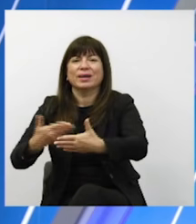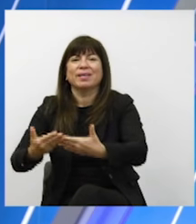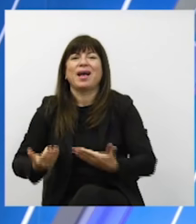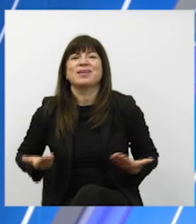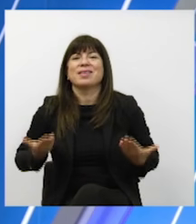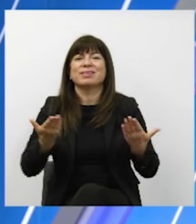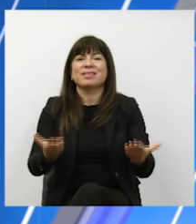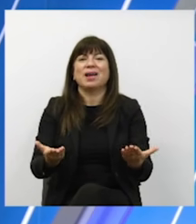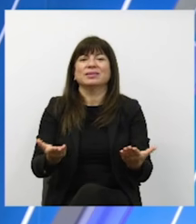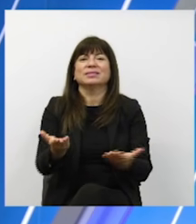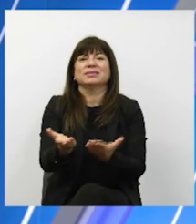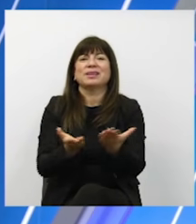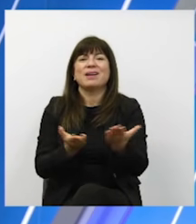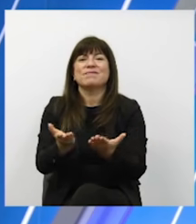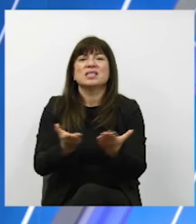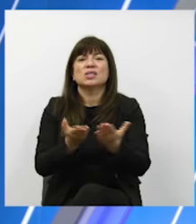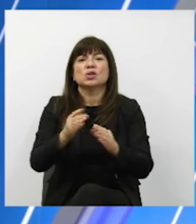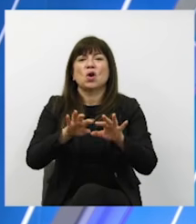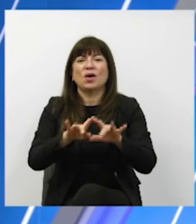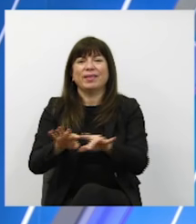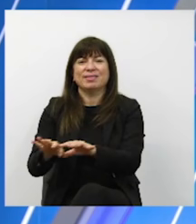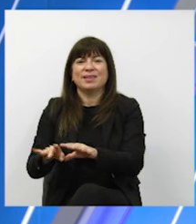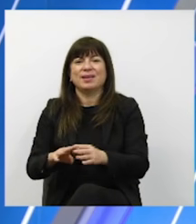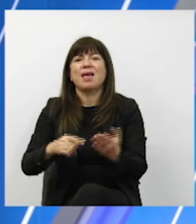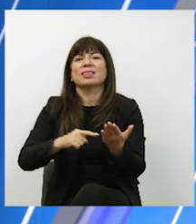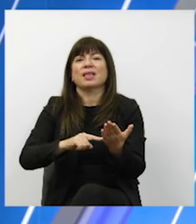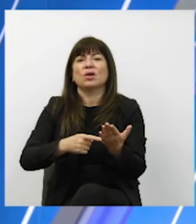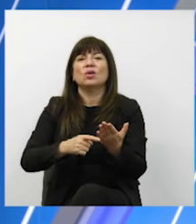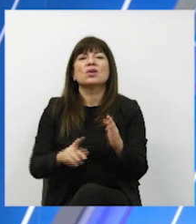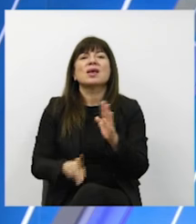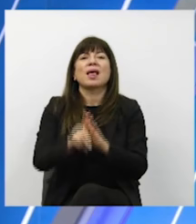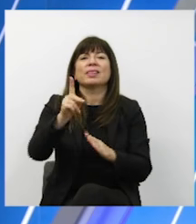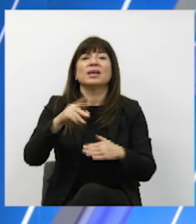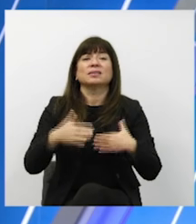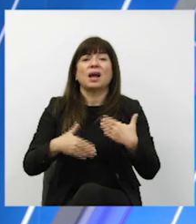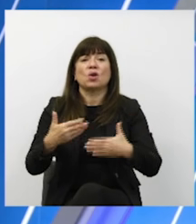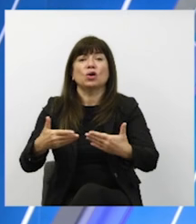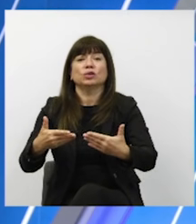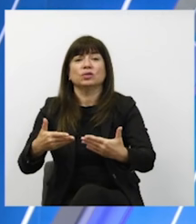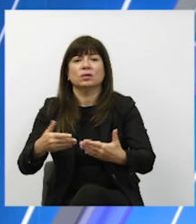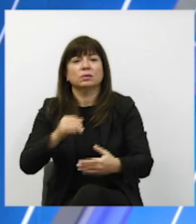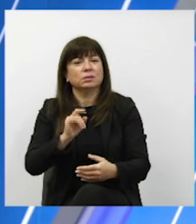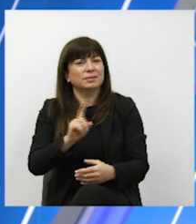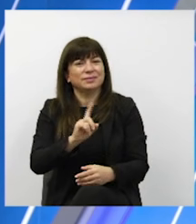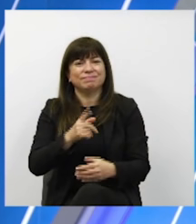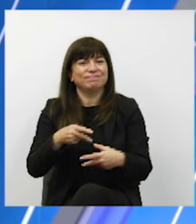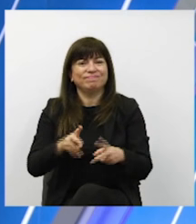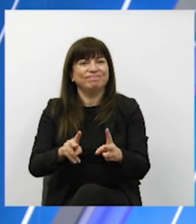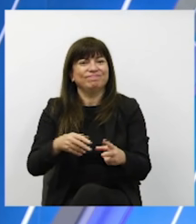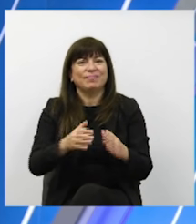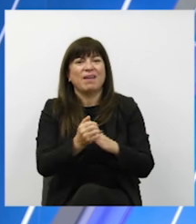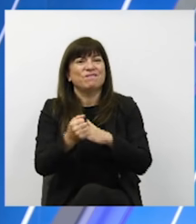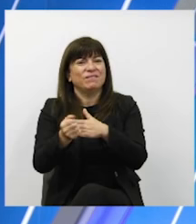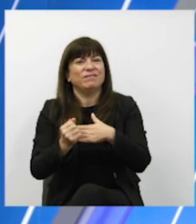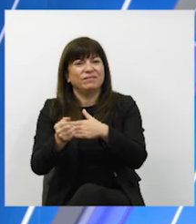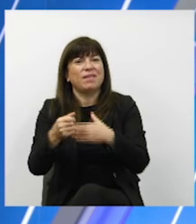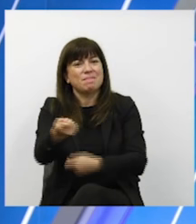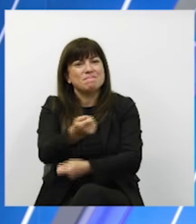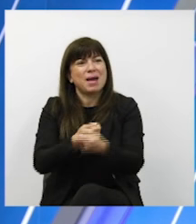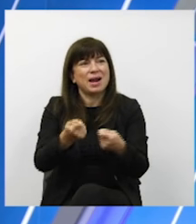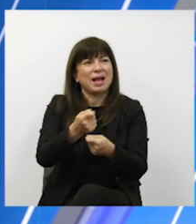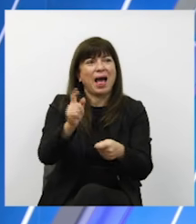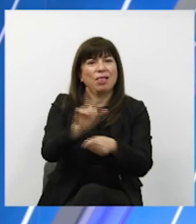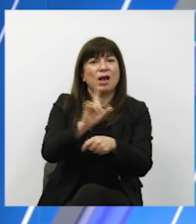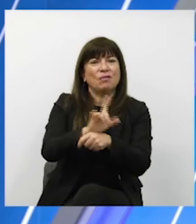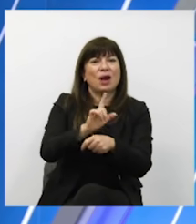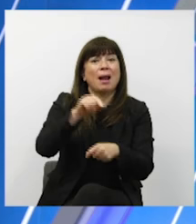servicios remotamente a través de la tecnología que se ha ido desarrollando. Yo creo que si no permitimos la flexibilidad en el mercado laboral para